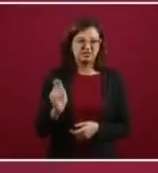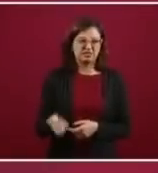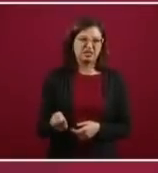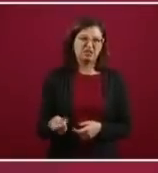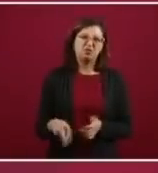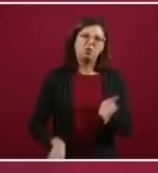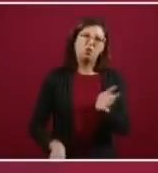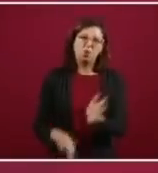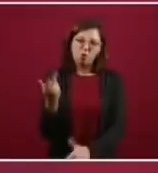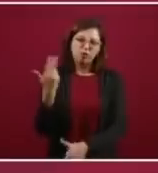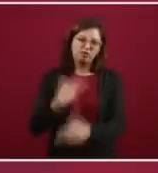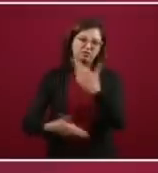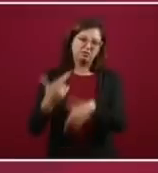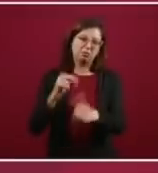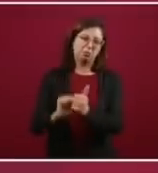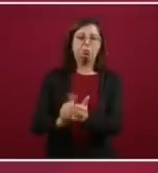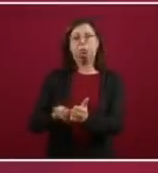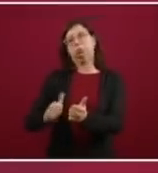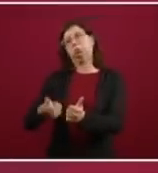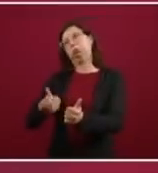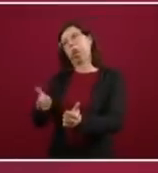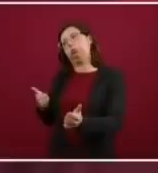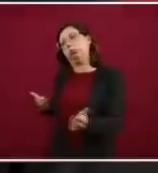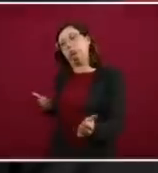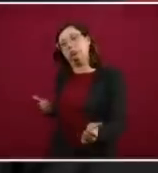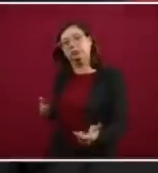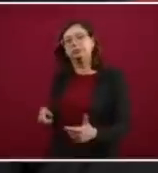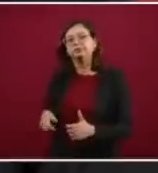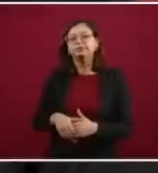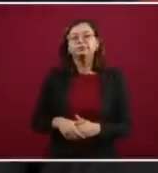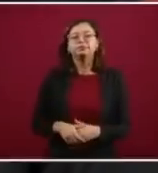retrogradar, es regresar